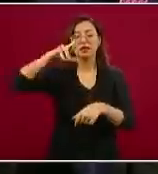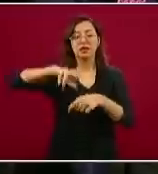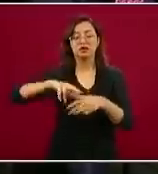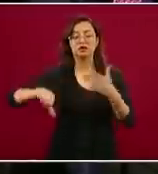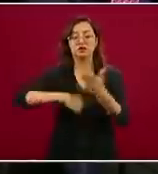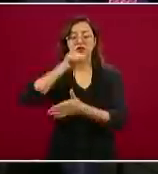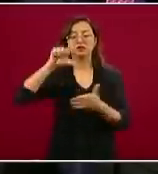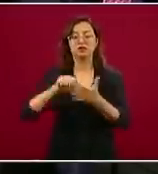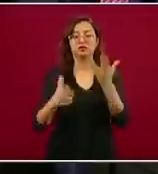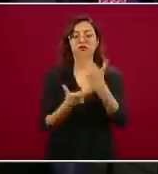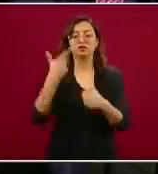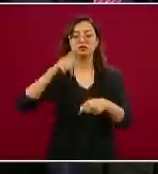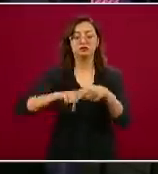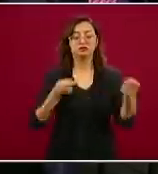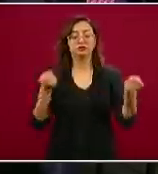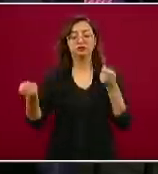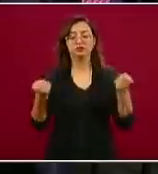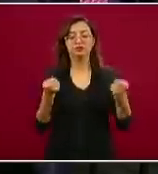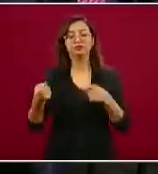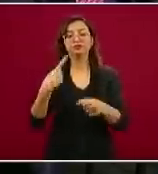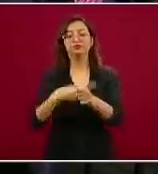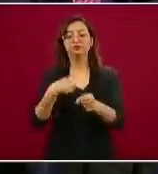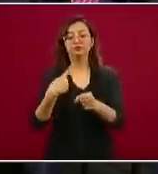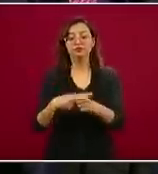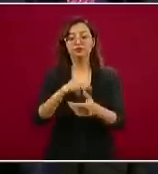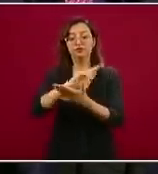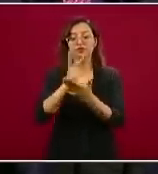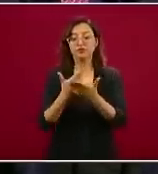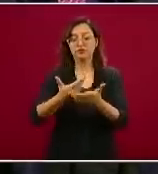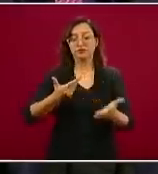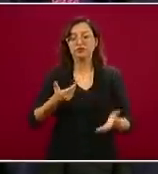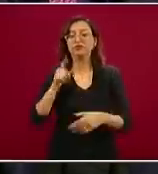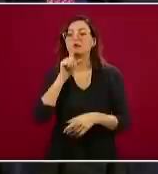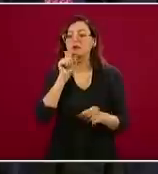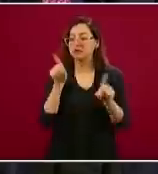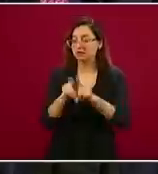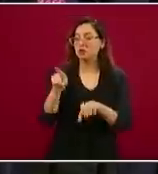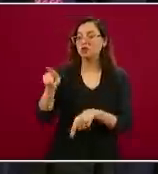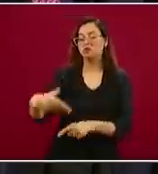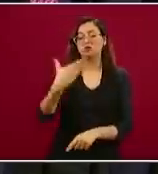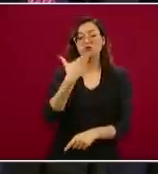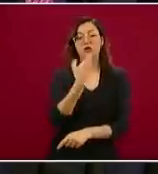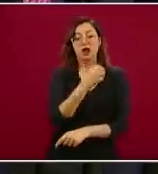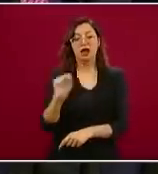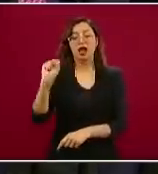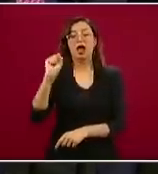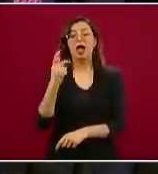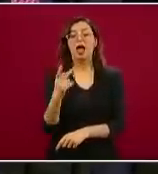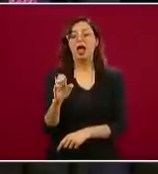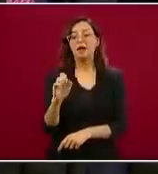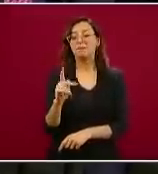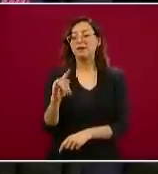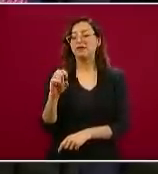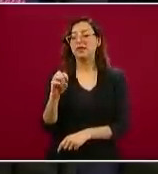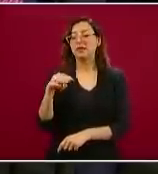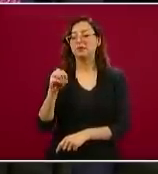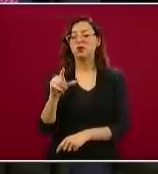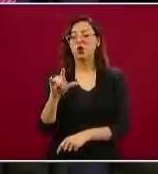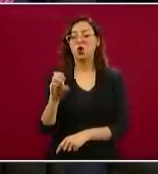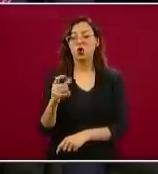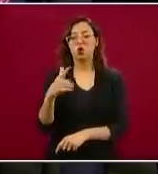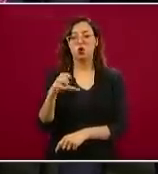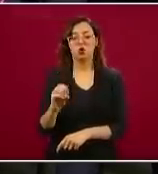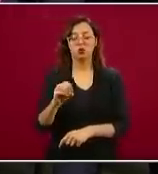de Enfermedades y Programas Preventivos, y es epidemiólogo también y experto en salud poblacional.